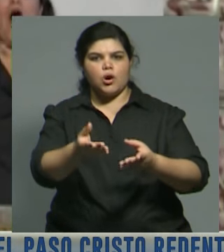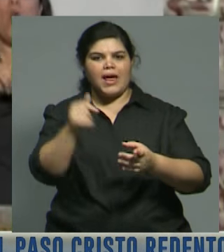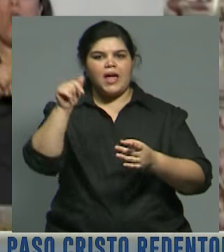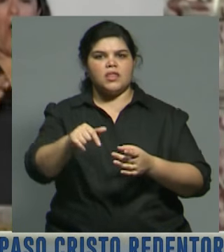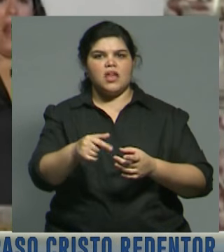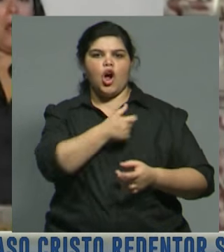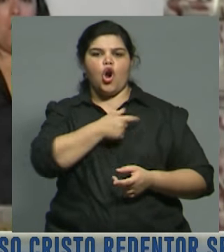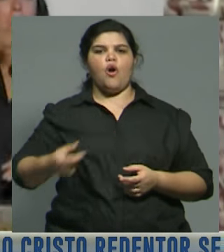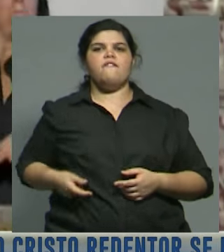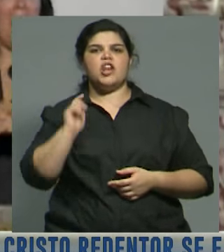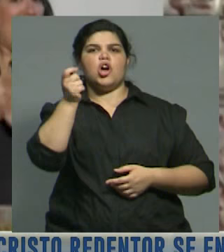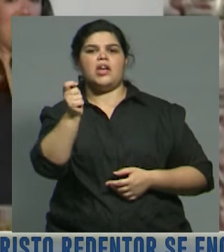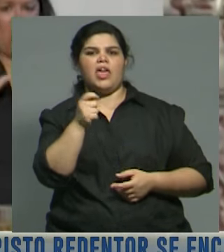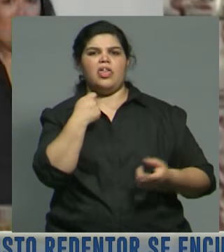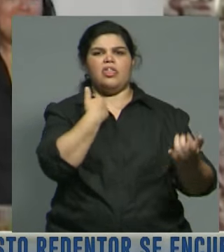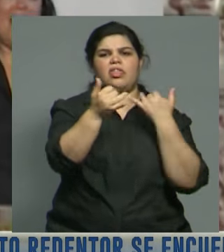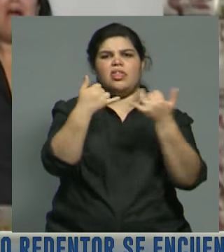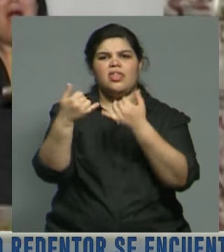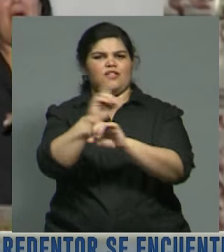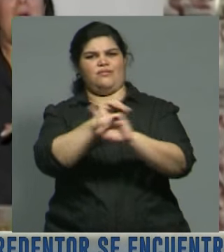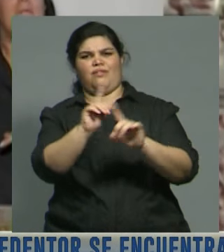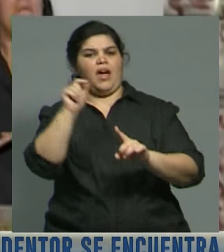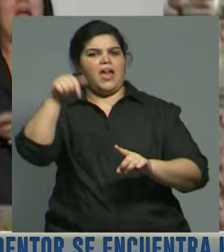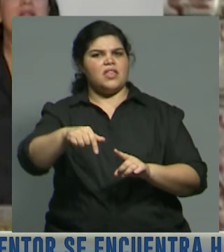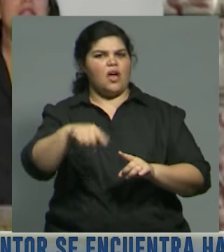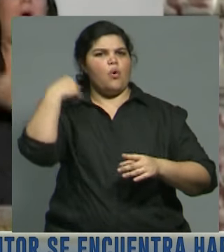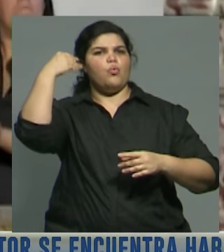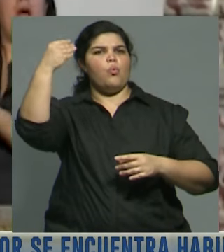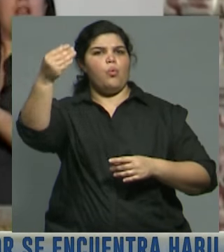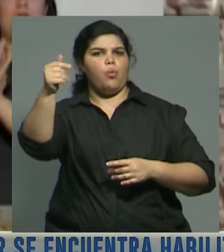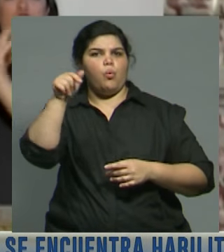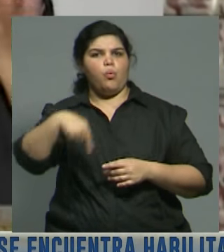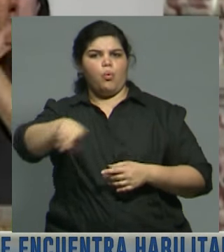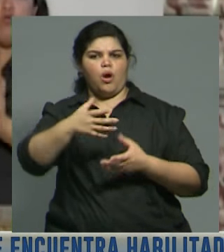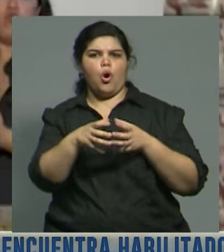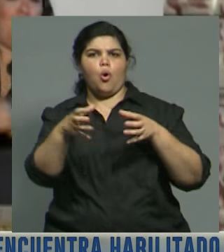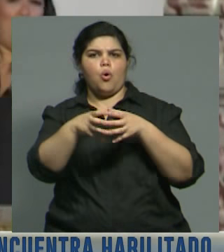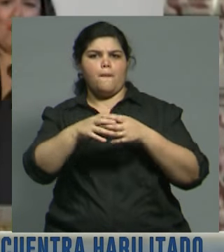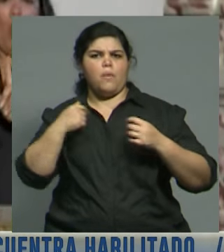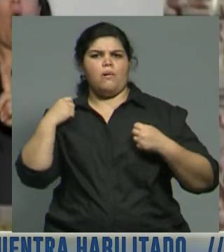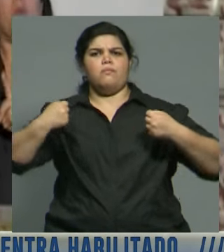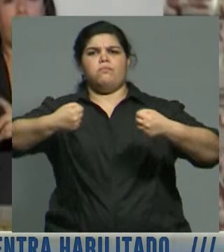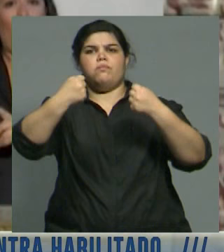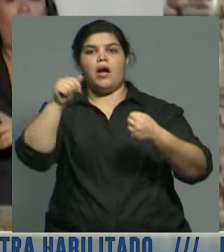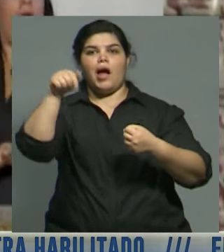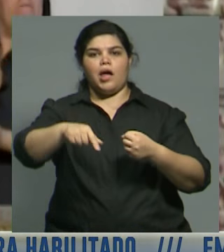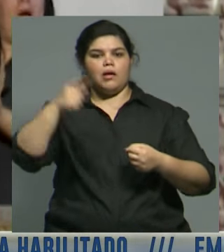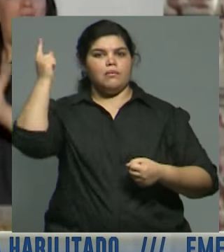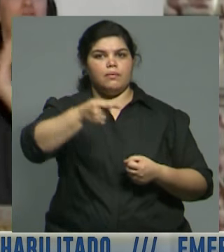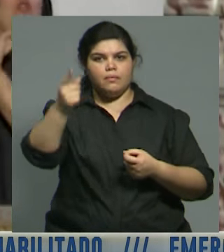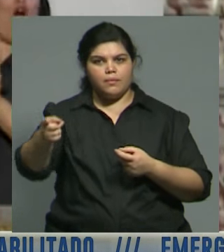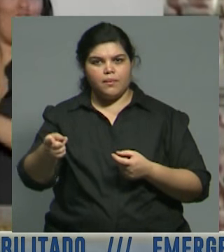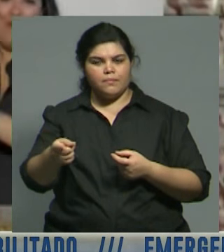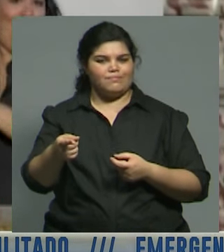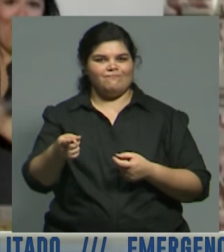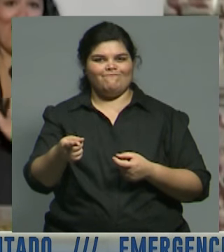discusión. Esto es una fantasía de una minoría orquestada que cree que puede alterar la gobernabilidad y no lo va a poder